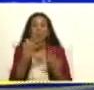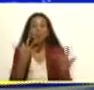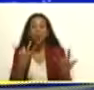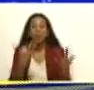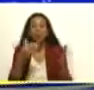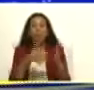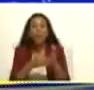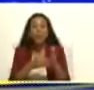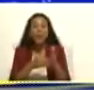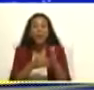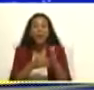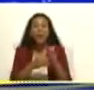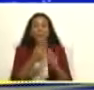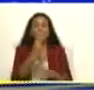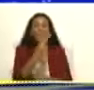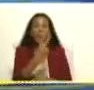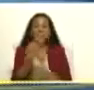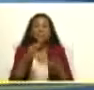28.027 mesas,